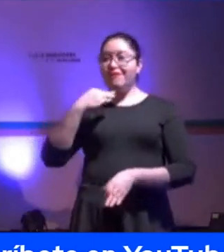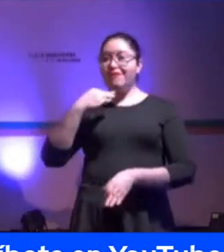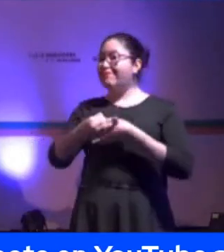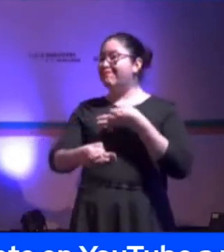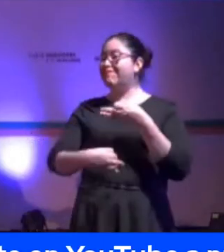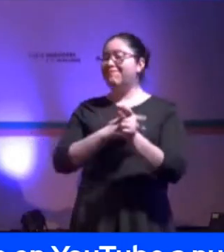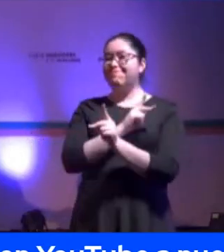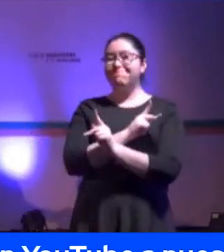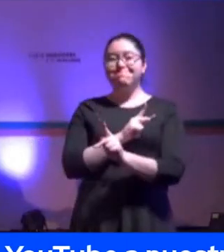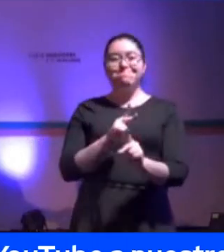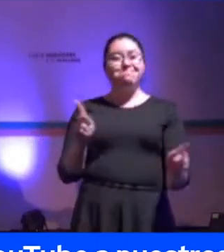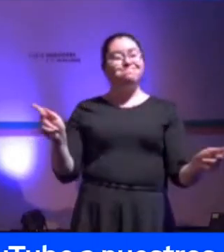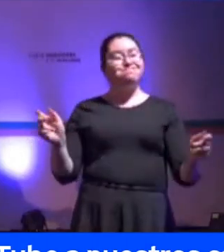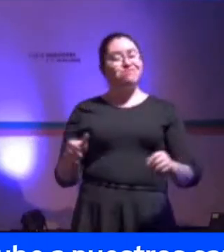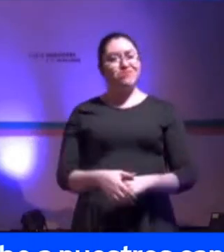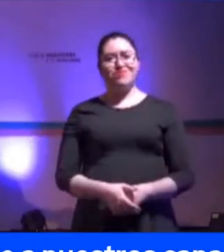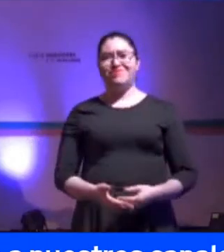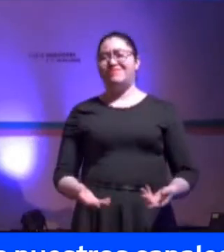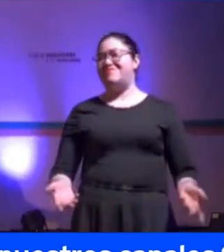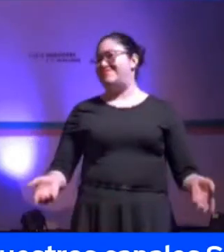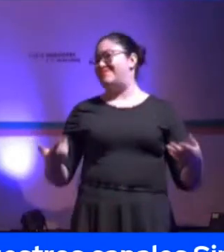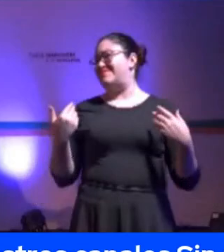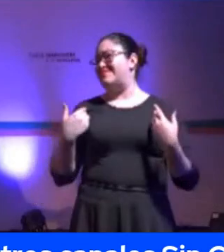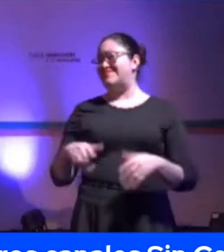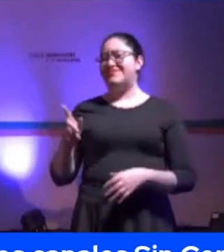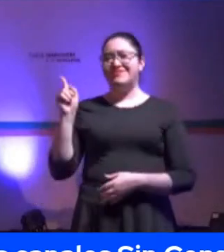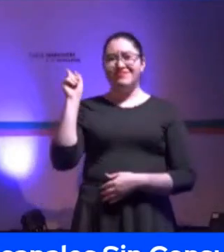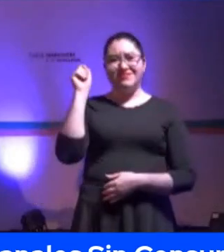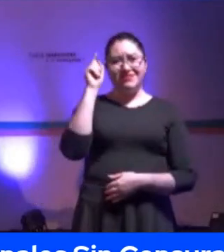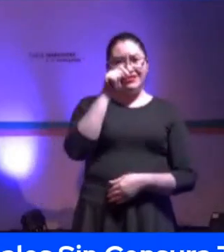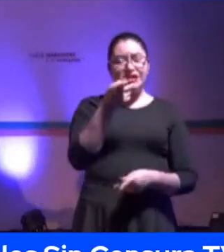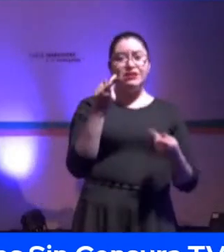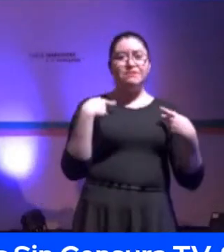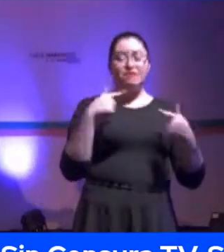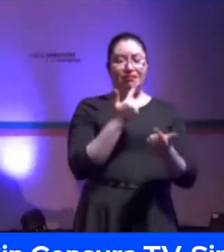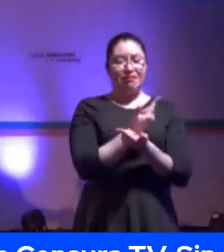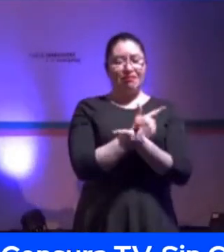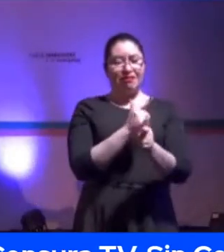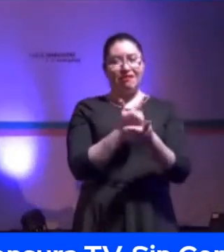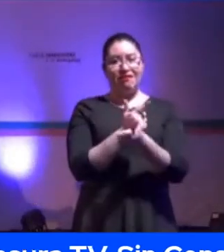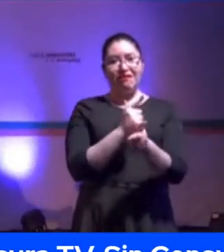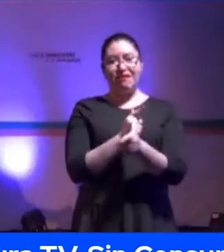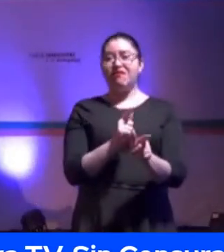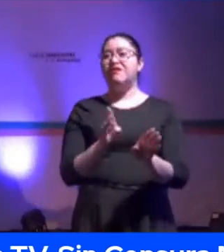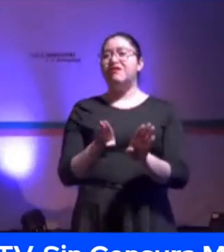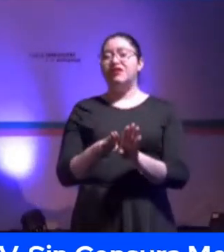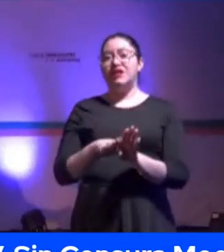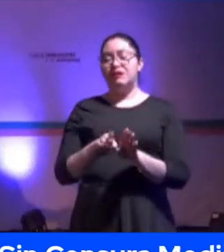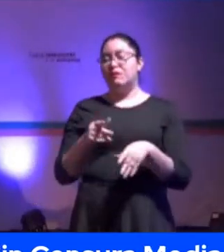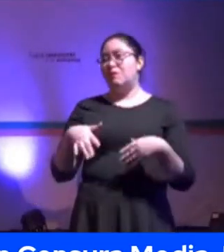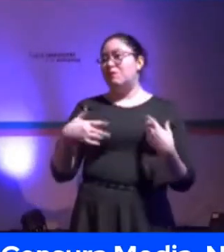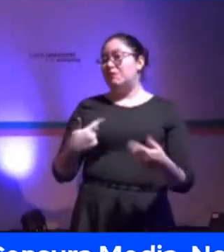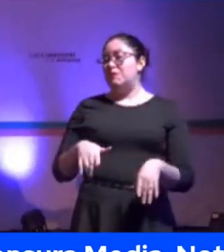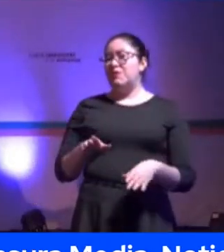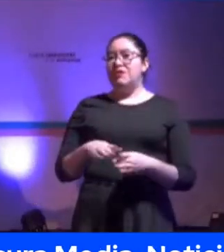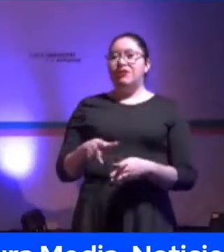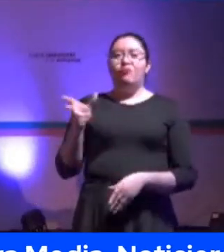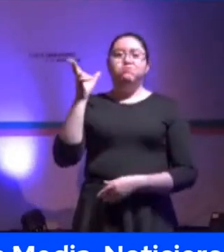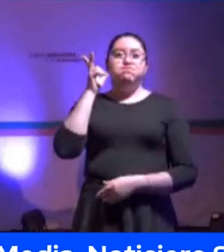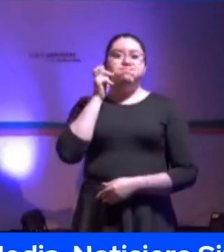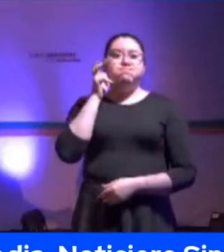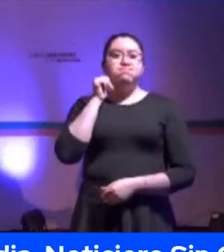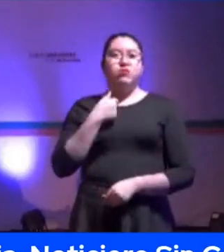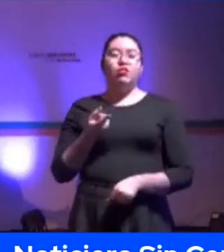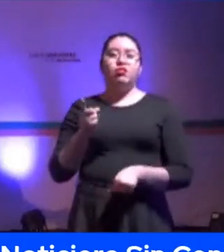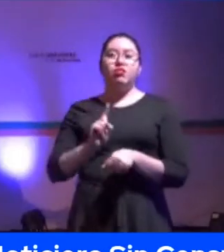Oigan, qué castigo para los taxistas tan honrados, tan honorables, tener que escuchar todos